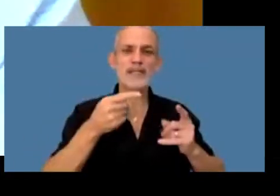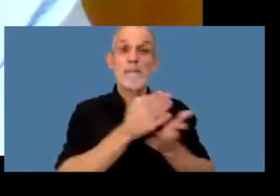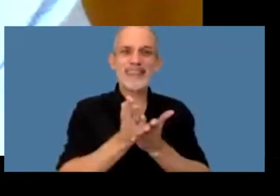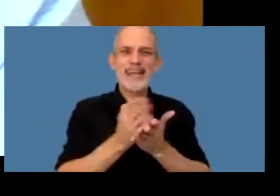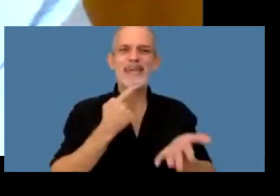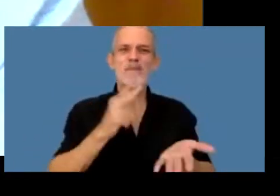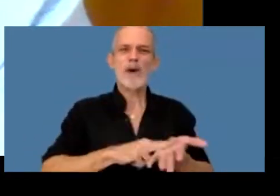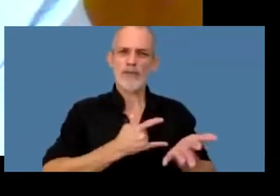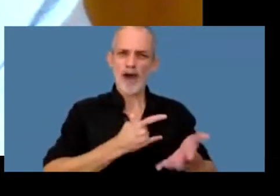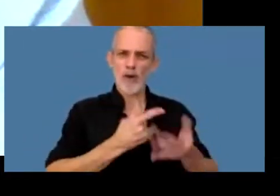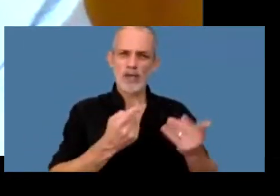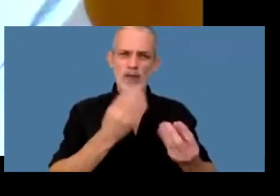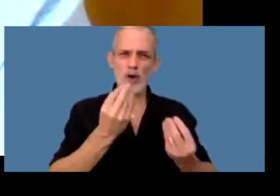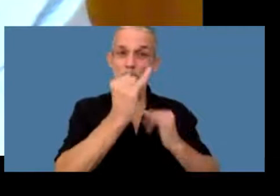¿No?